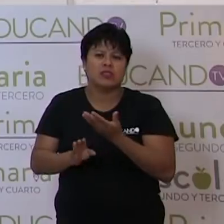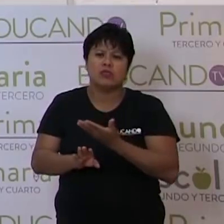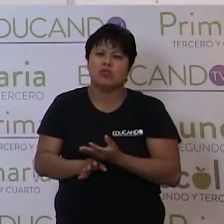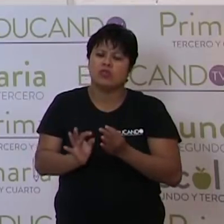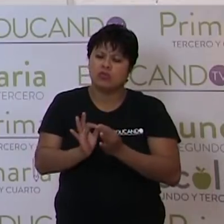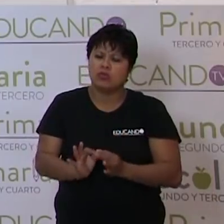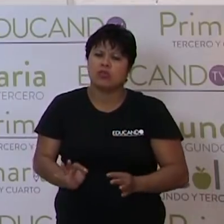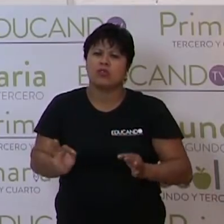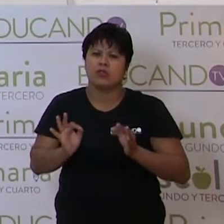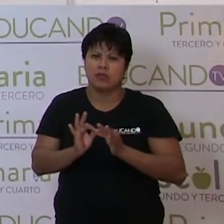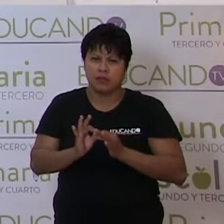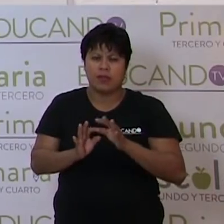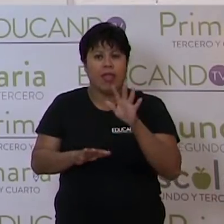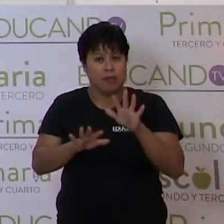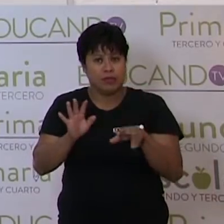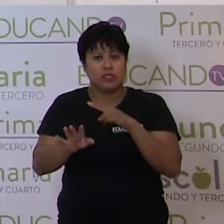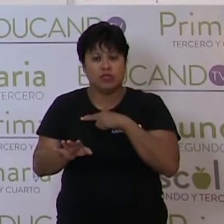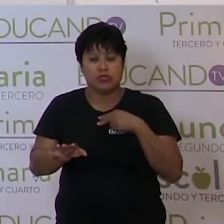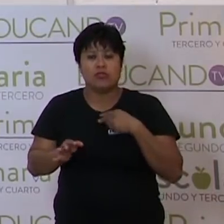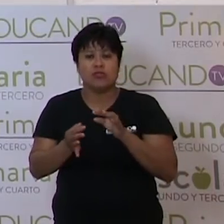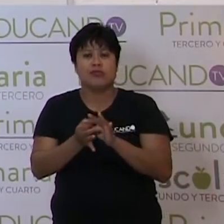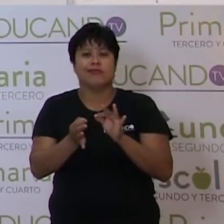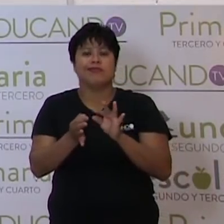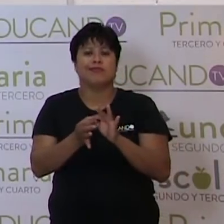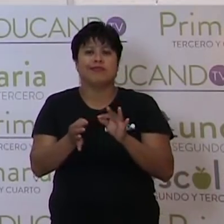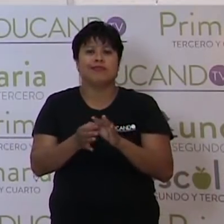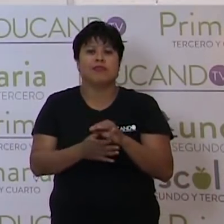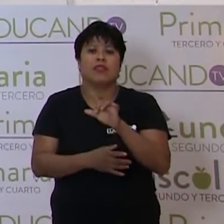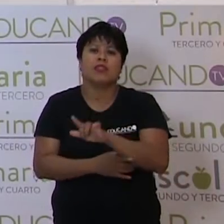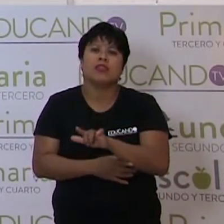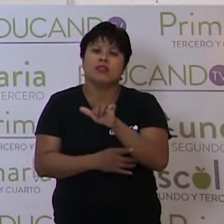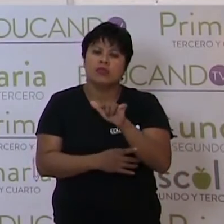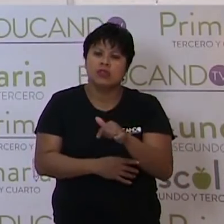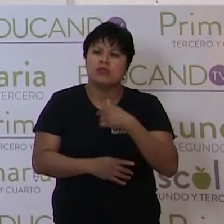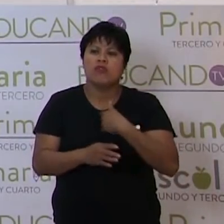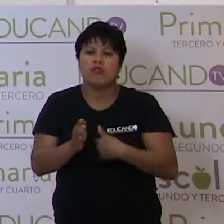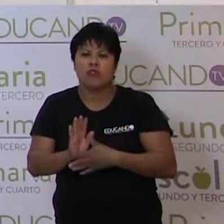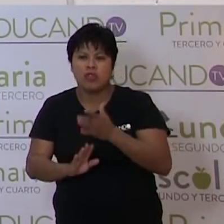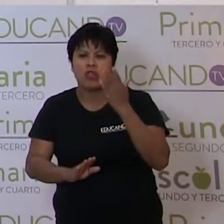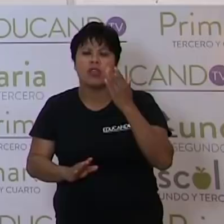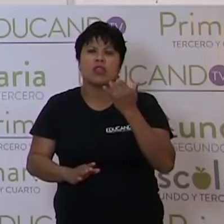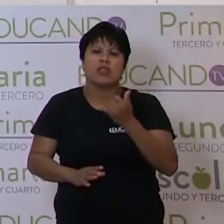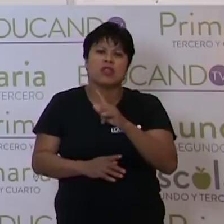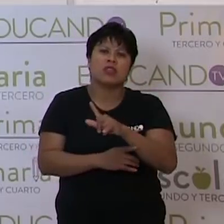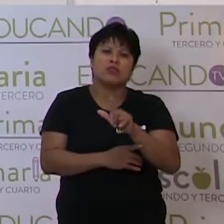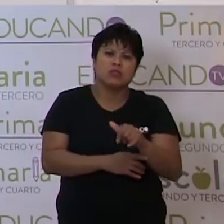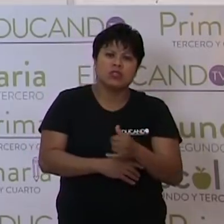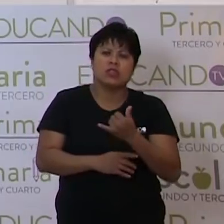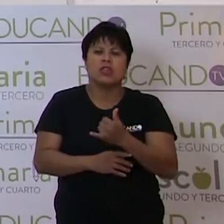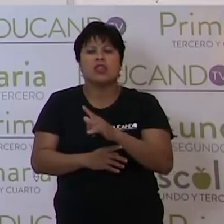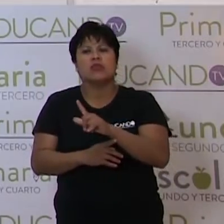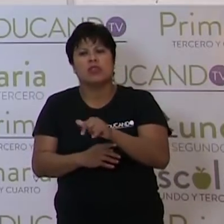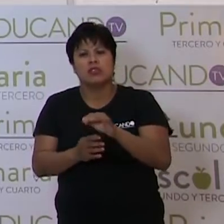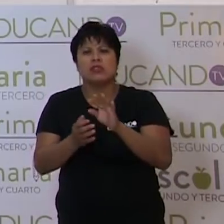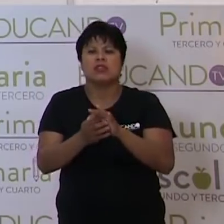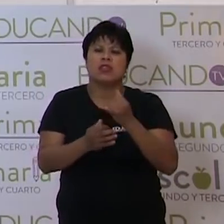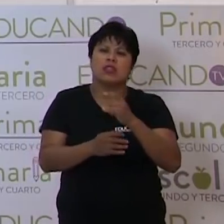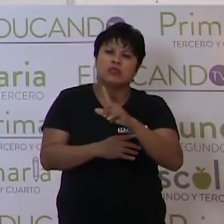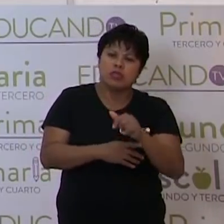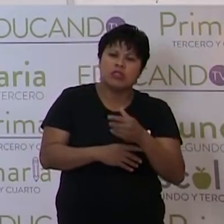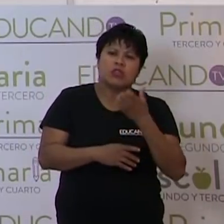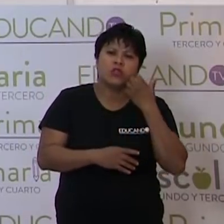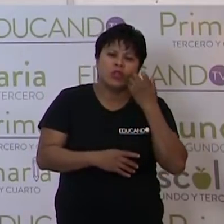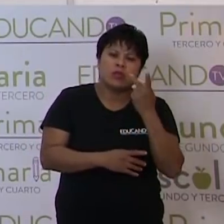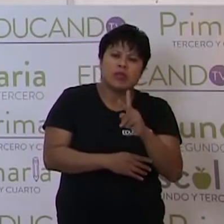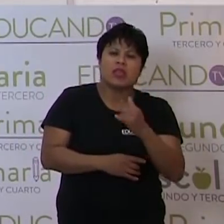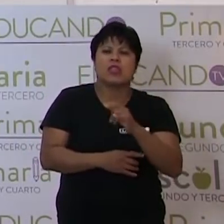utilidad. A veces contamos, después me fui a tal lugar y después me fui a esta escuela primaria y